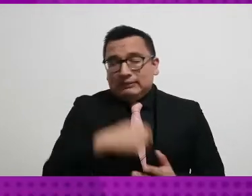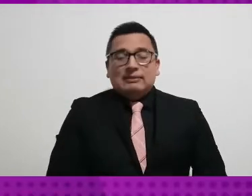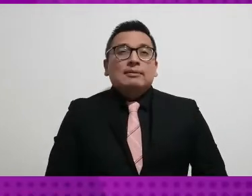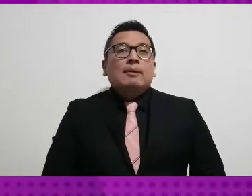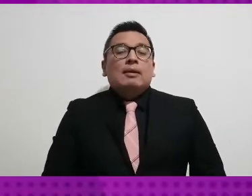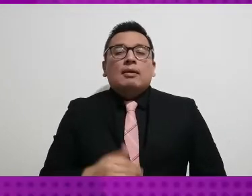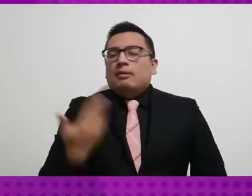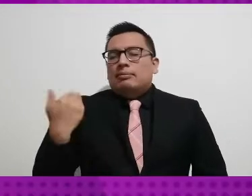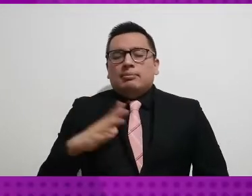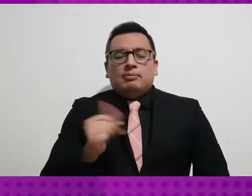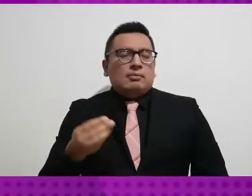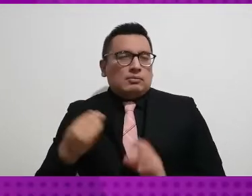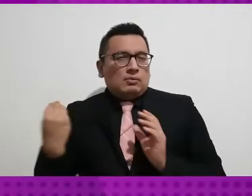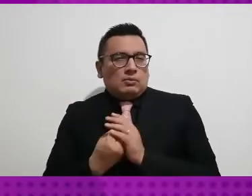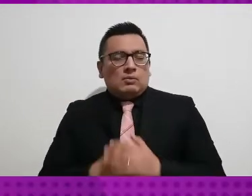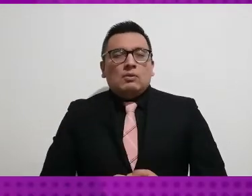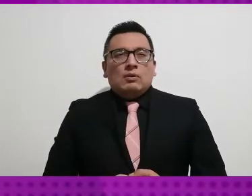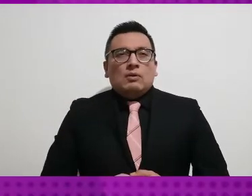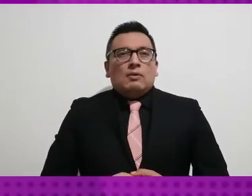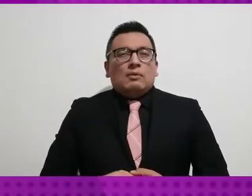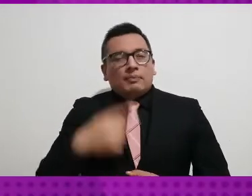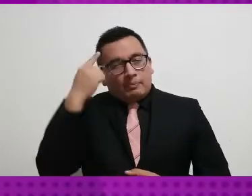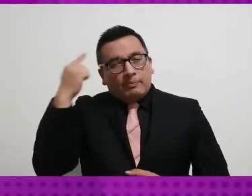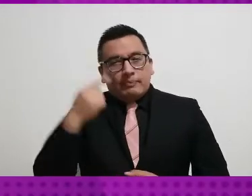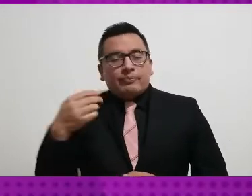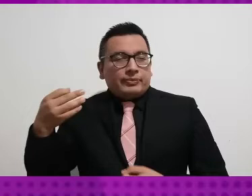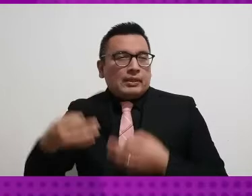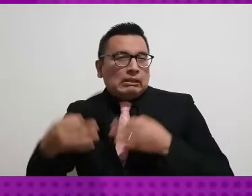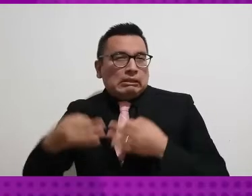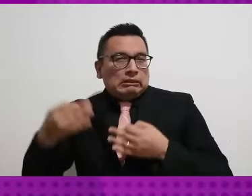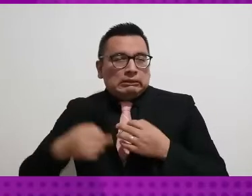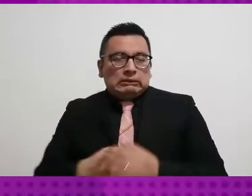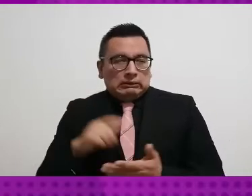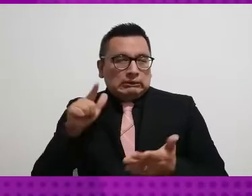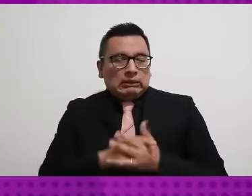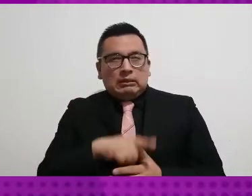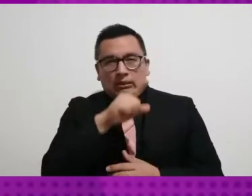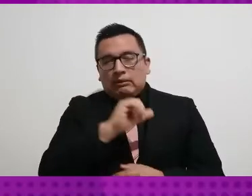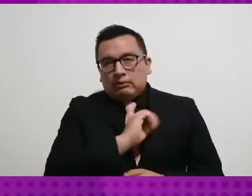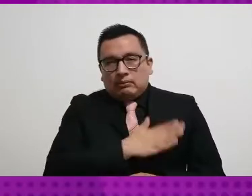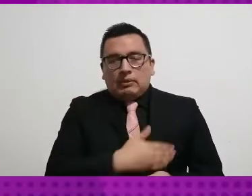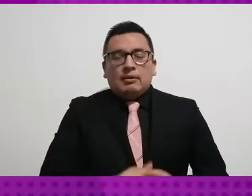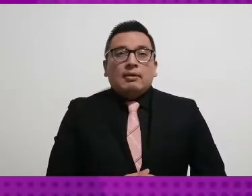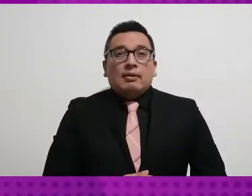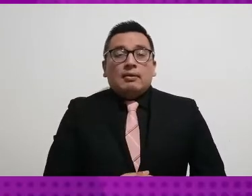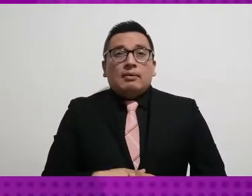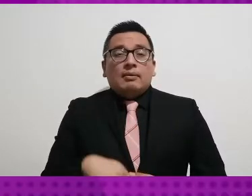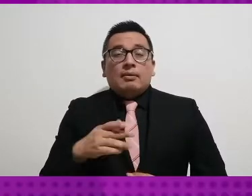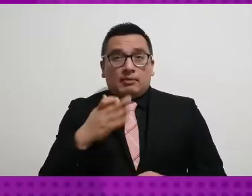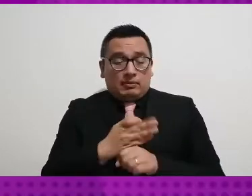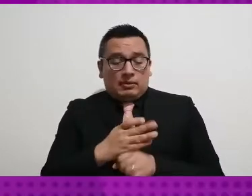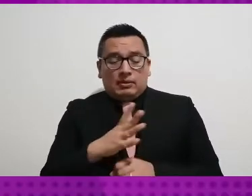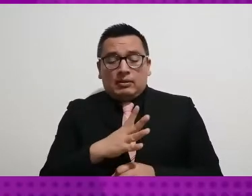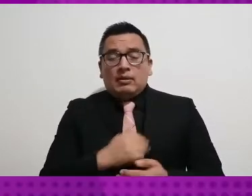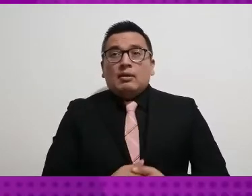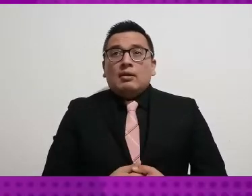en Justicia Constitucional en la Universidad de Castilla-La Mancha, y actualmente estoy por terminar, bueno,